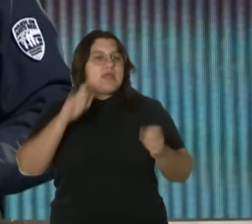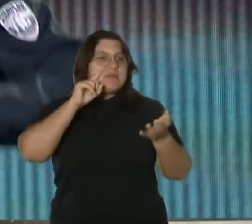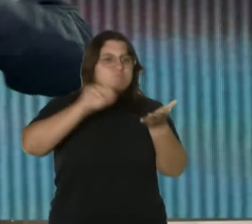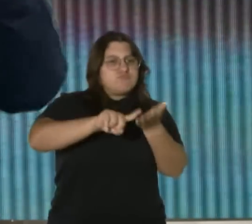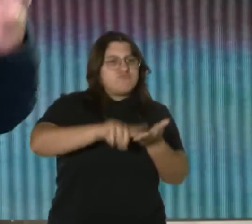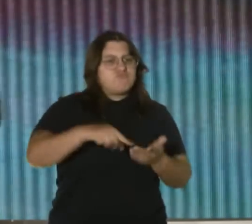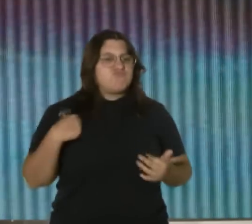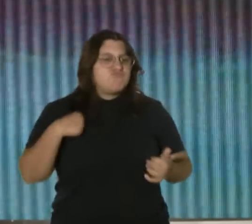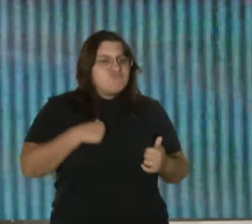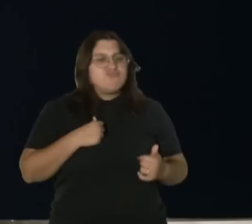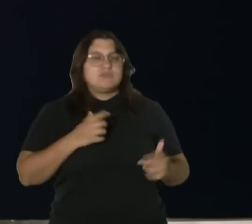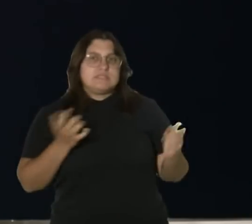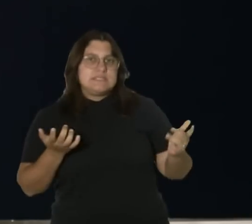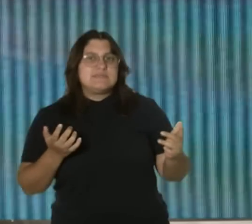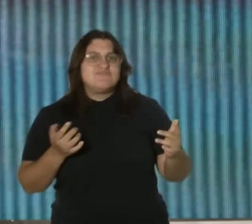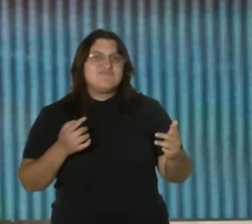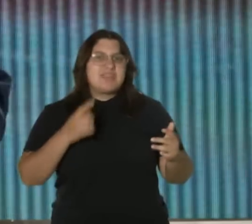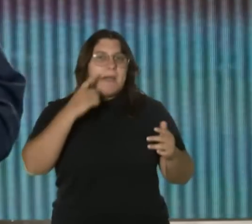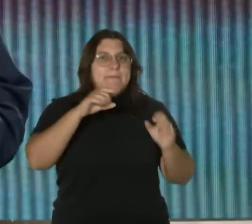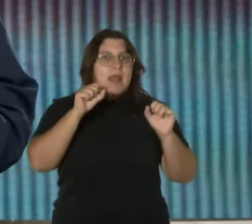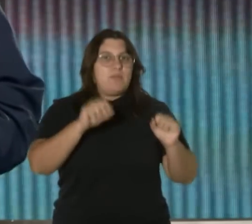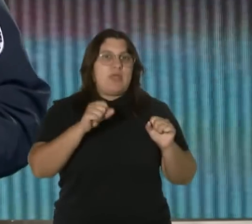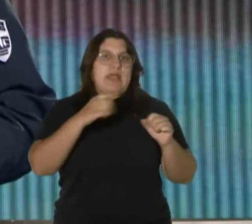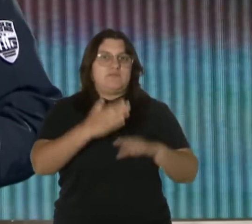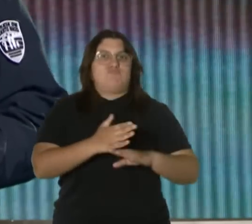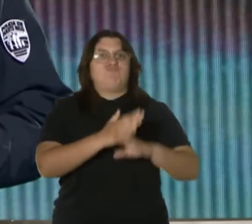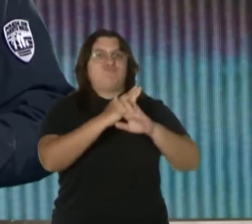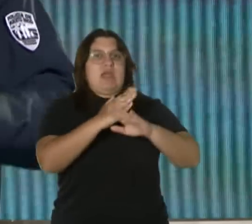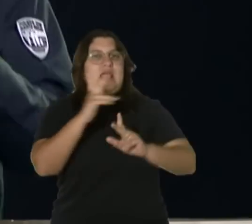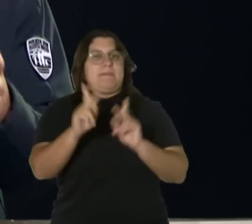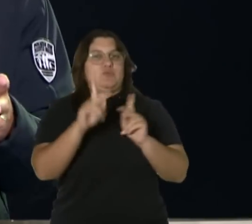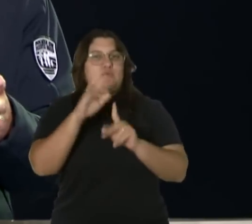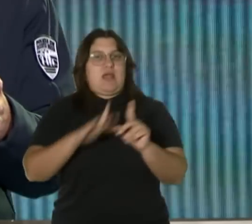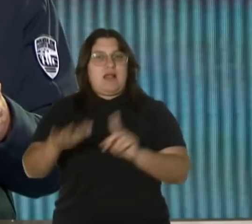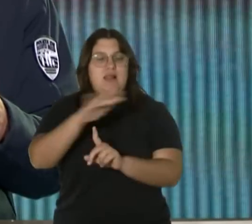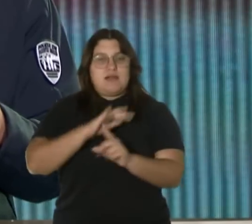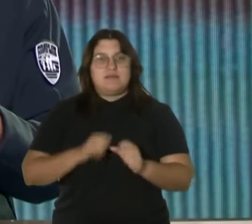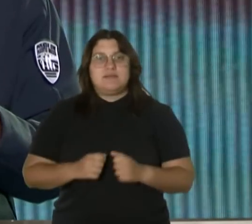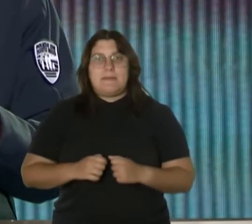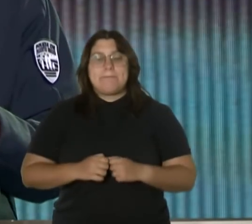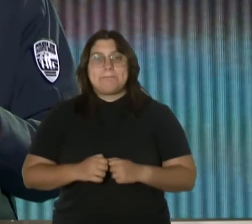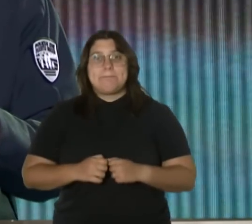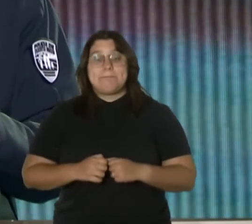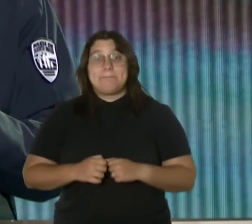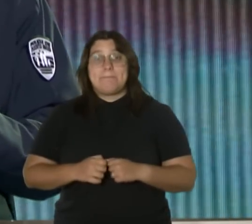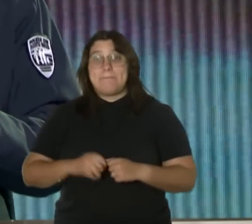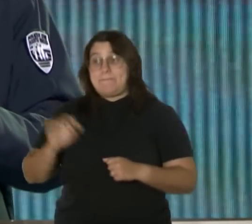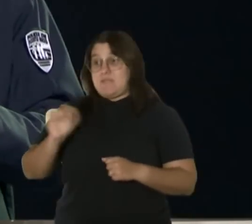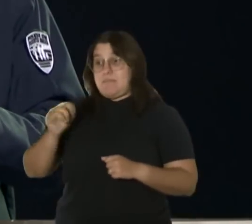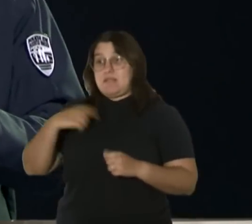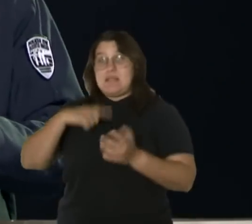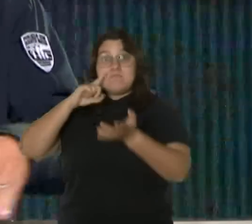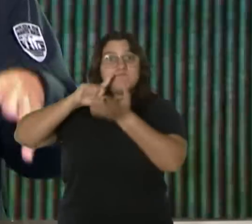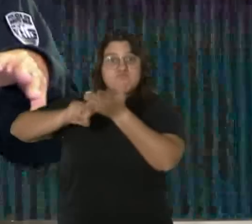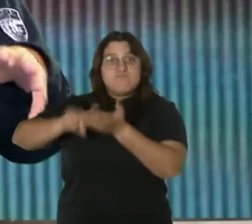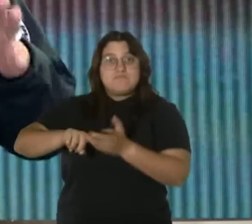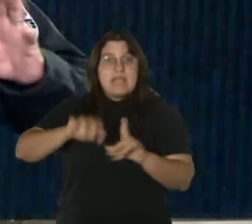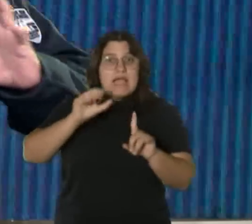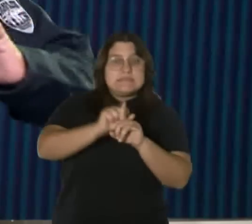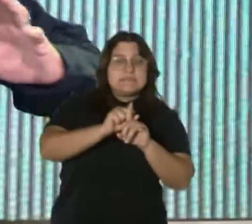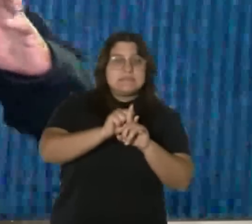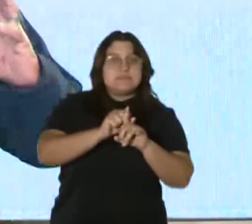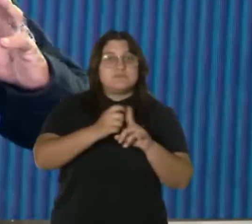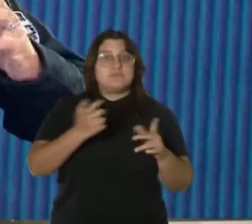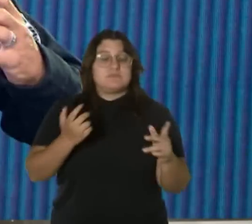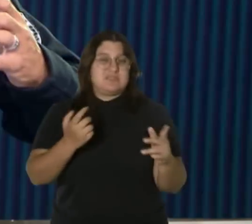circunstancias que deben bordear Y rodear esa intervención policiaca andaba yo hablando sobre el registro incidental al arresto estoy